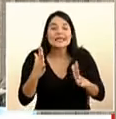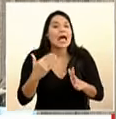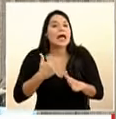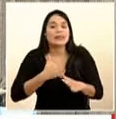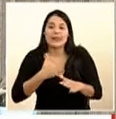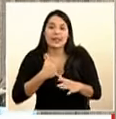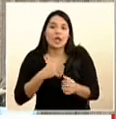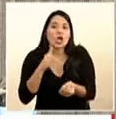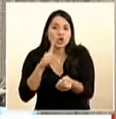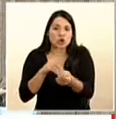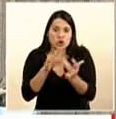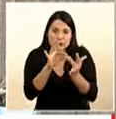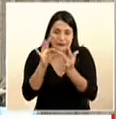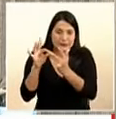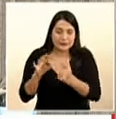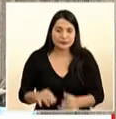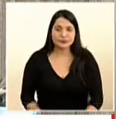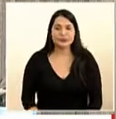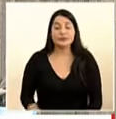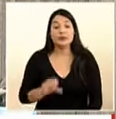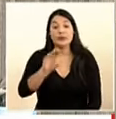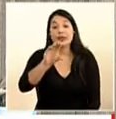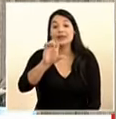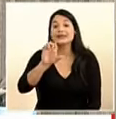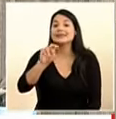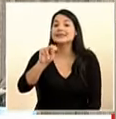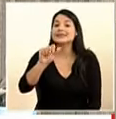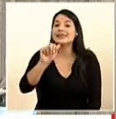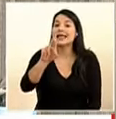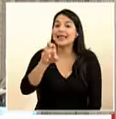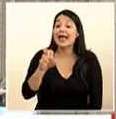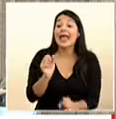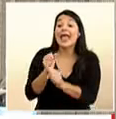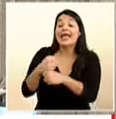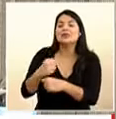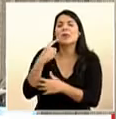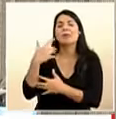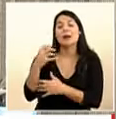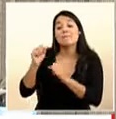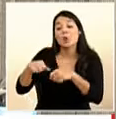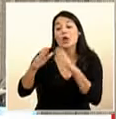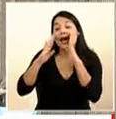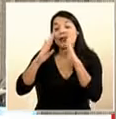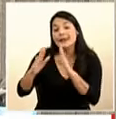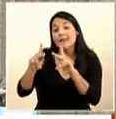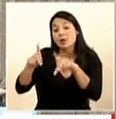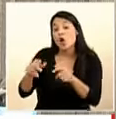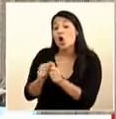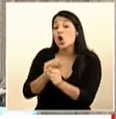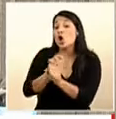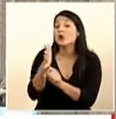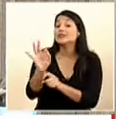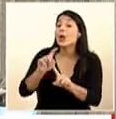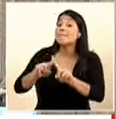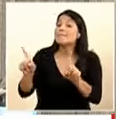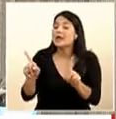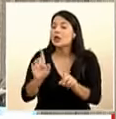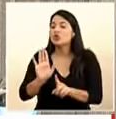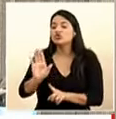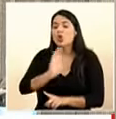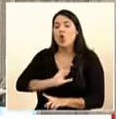especialistas el cenard está diseñado para atender pacientes de una complejidad media media-alta